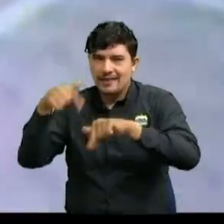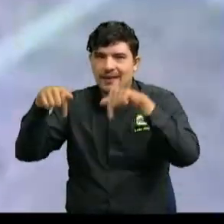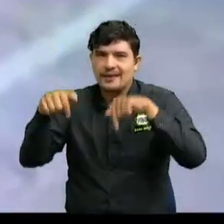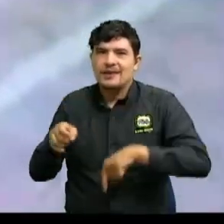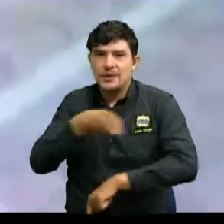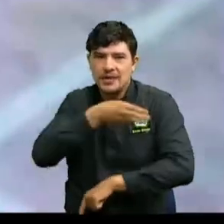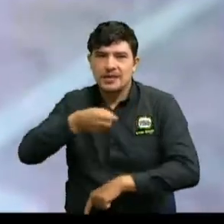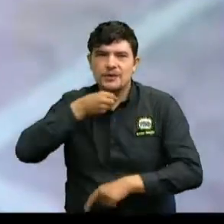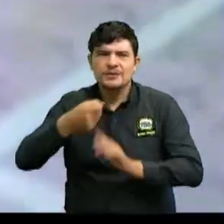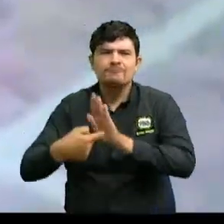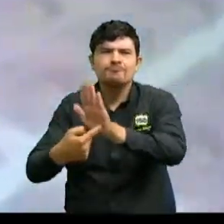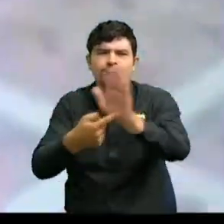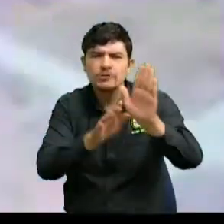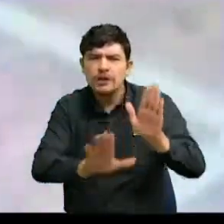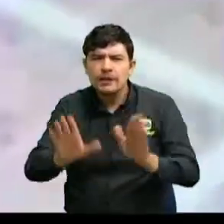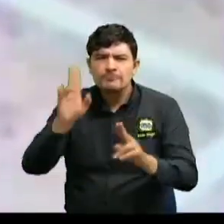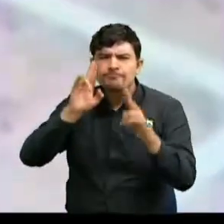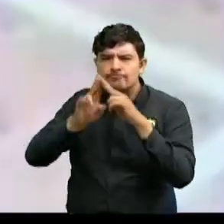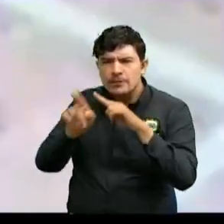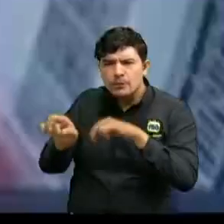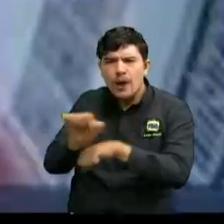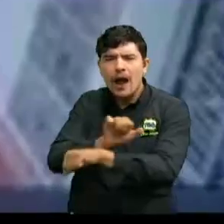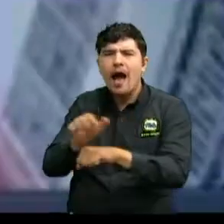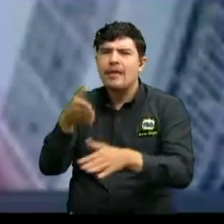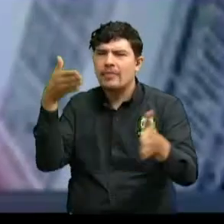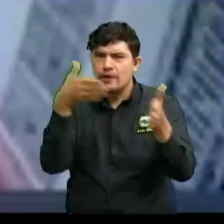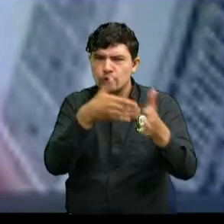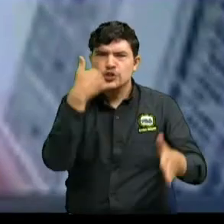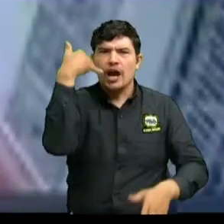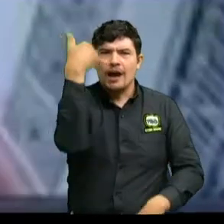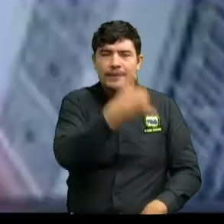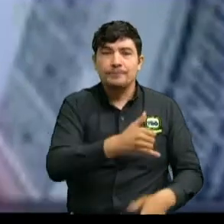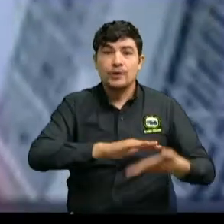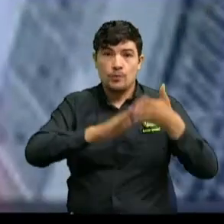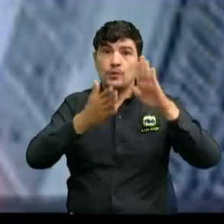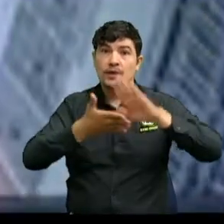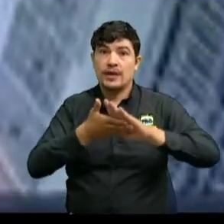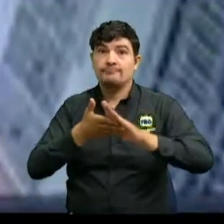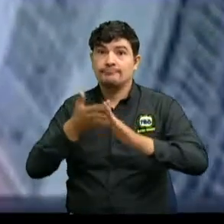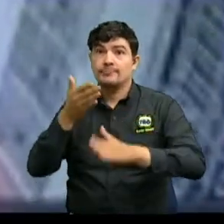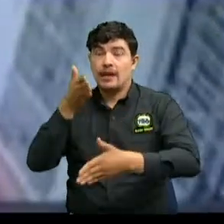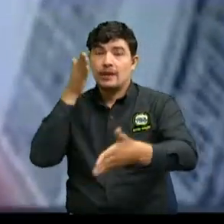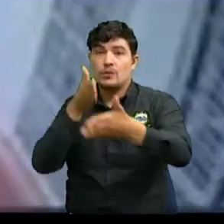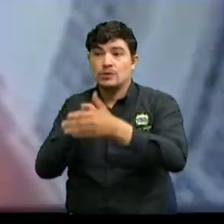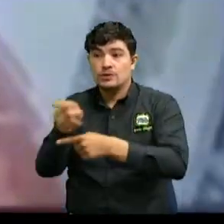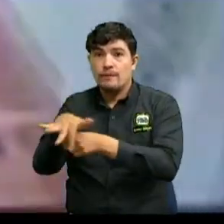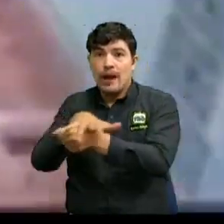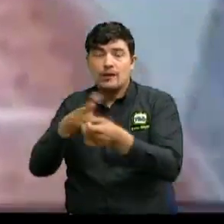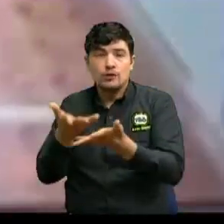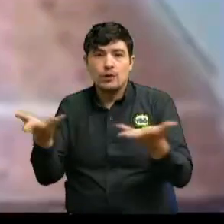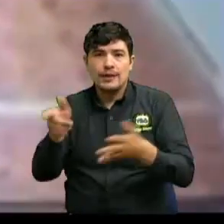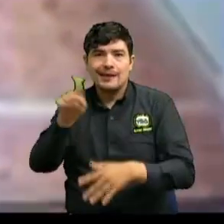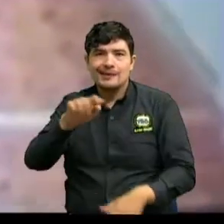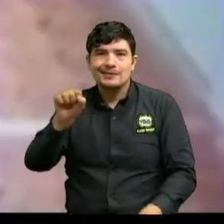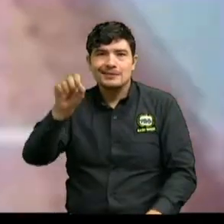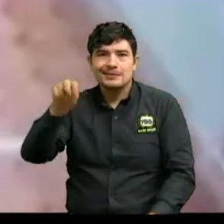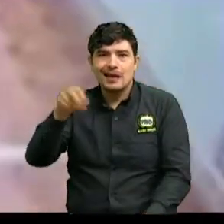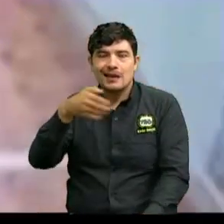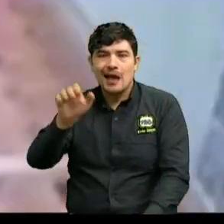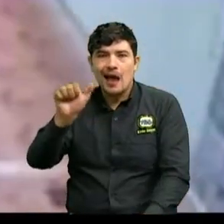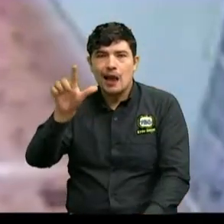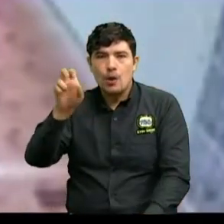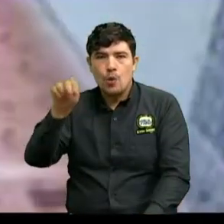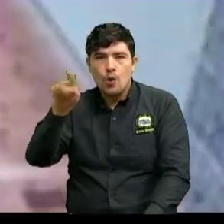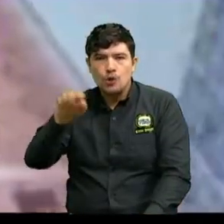Noticias. La comunidad viene reportando estos actos de delincuencia en el barrio San Alonso e inmediaciones del barrio